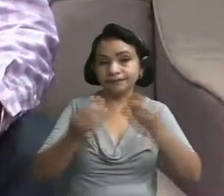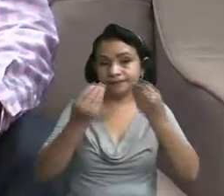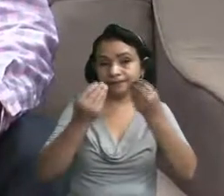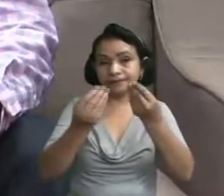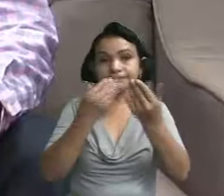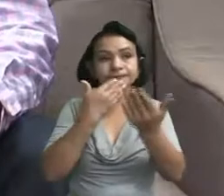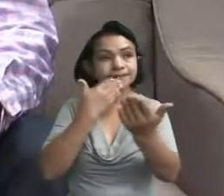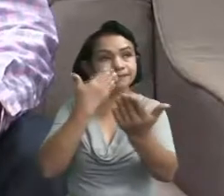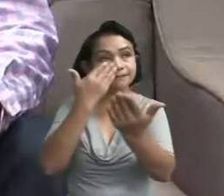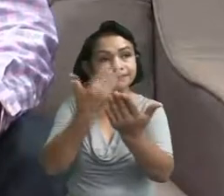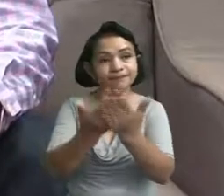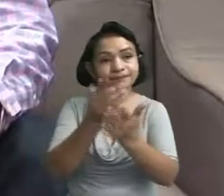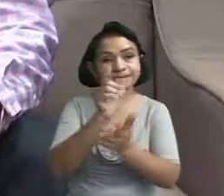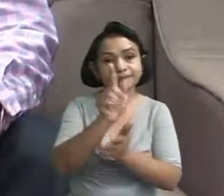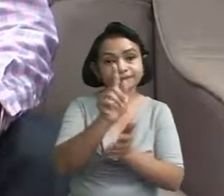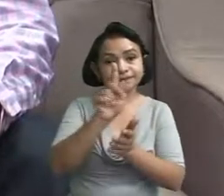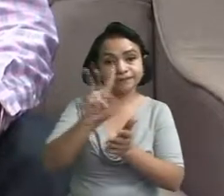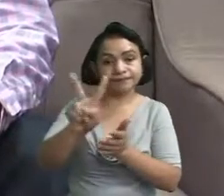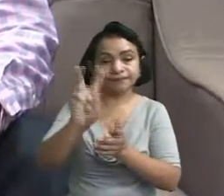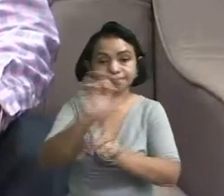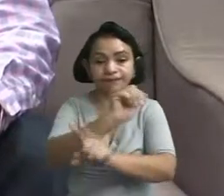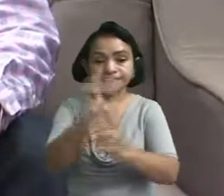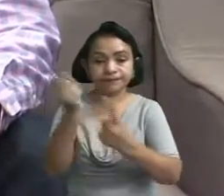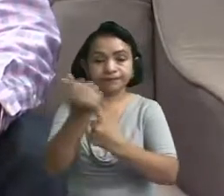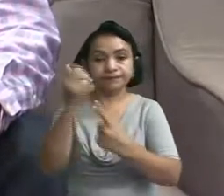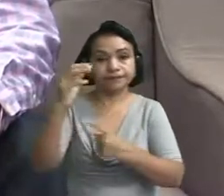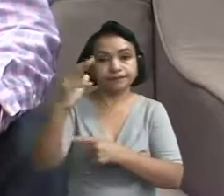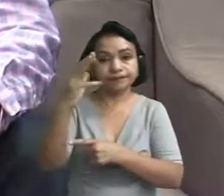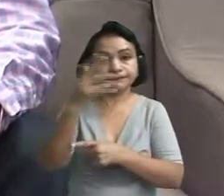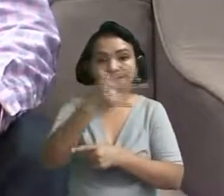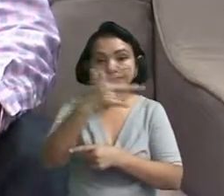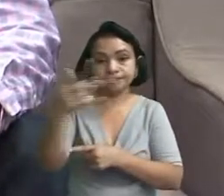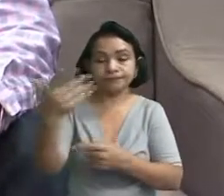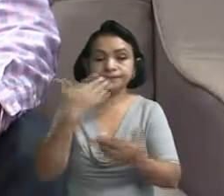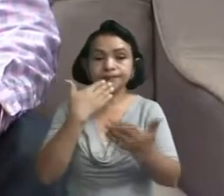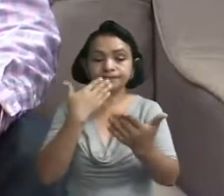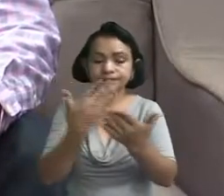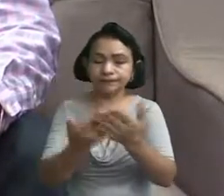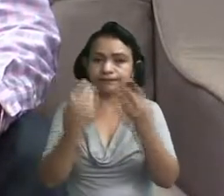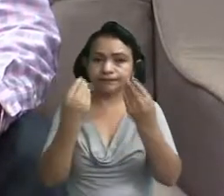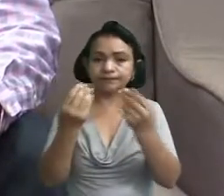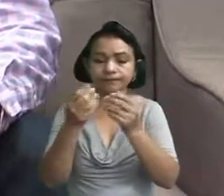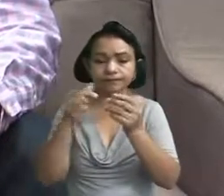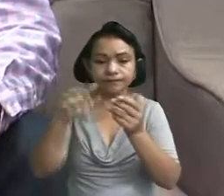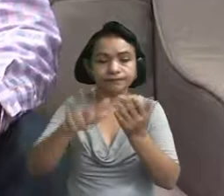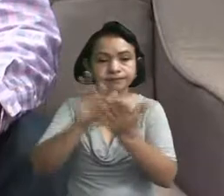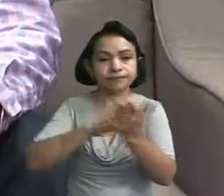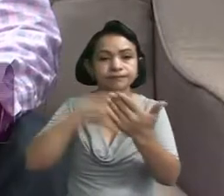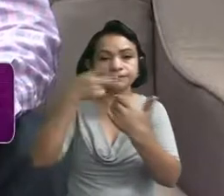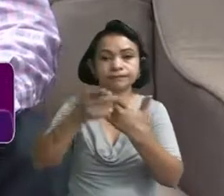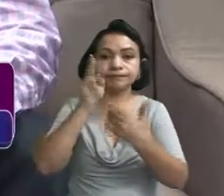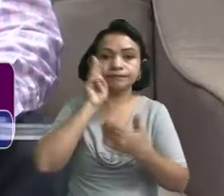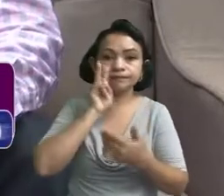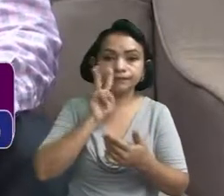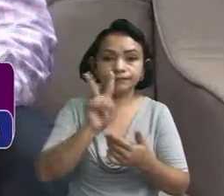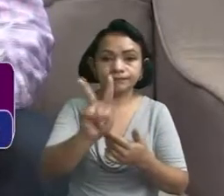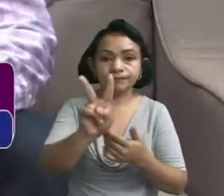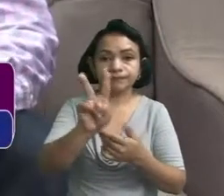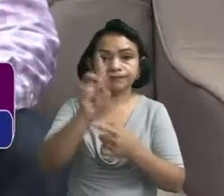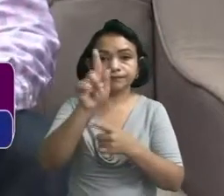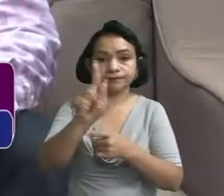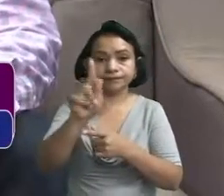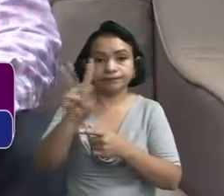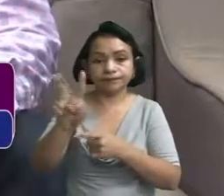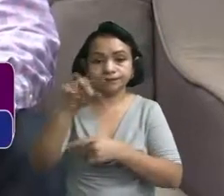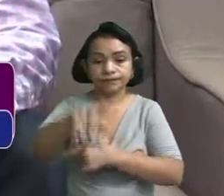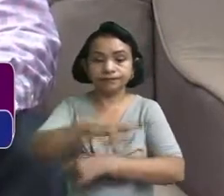Muchísimas gracias por estar en sintonía del canal parlamentario. Muchísimas gracias por acompañarnos en una nueva edición de su programa Desde el Parlamento. Hoy,